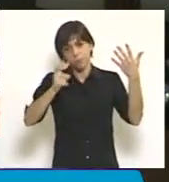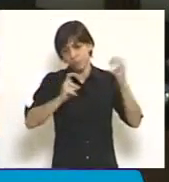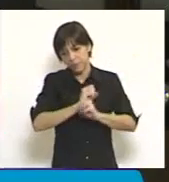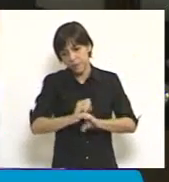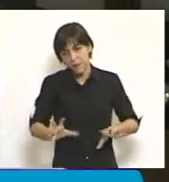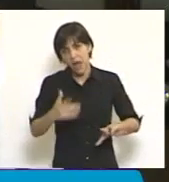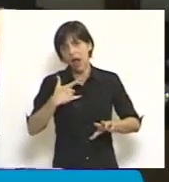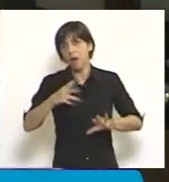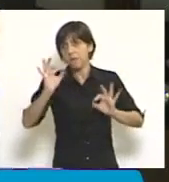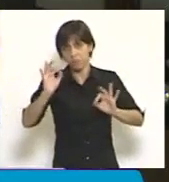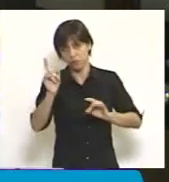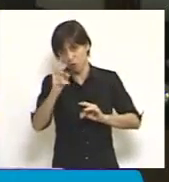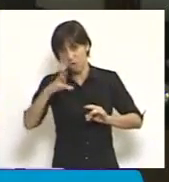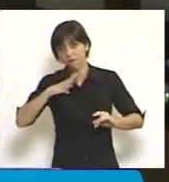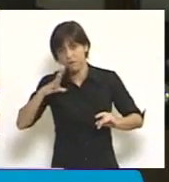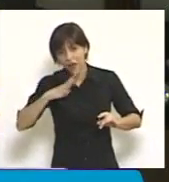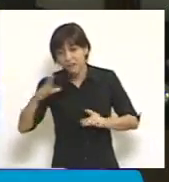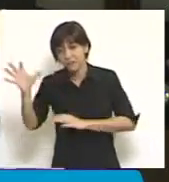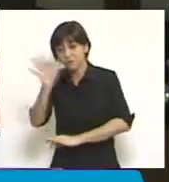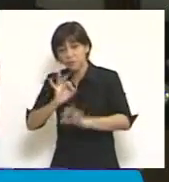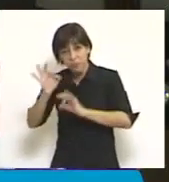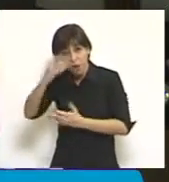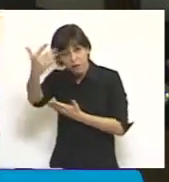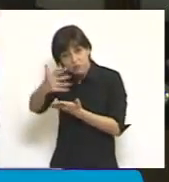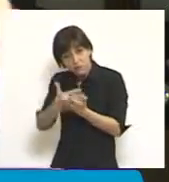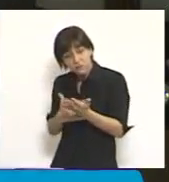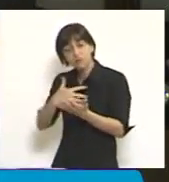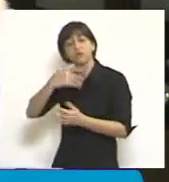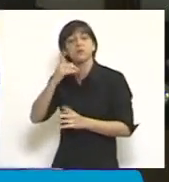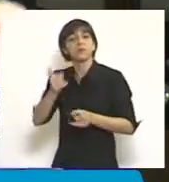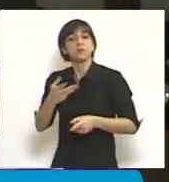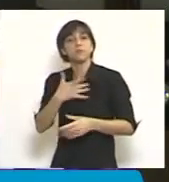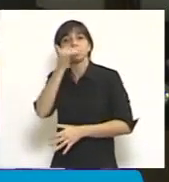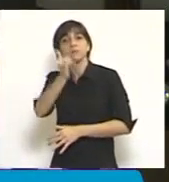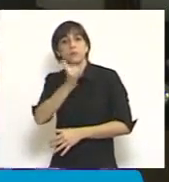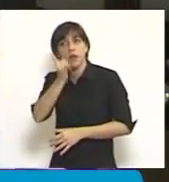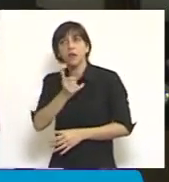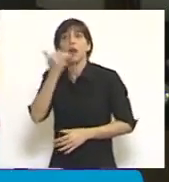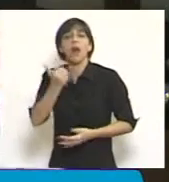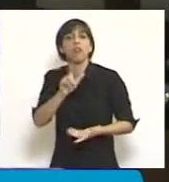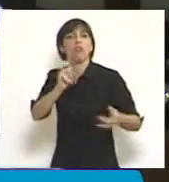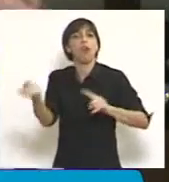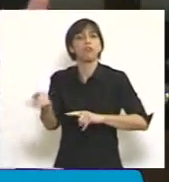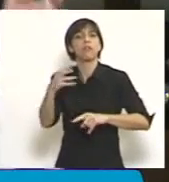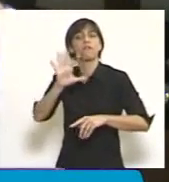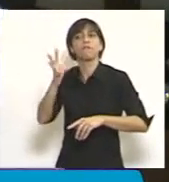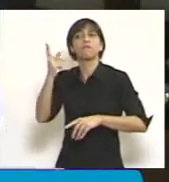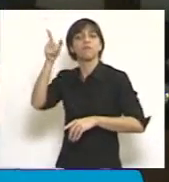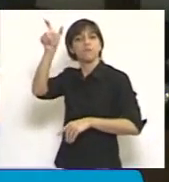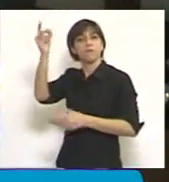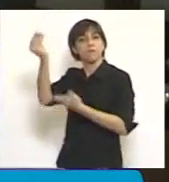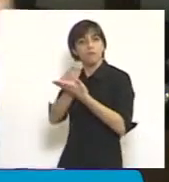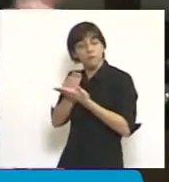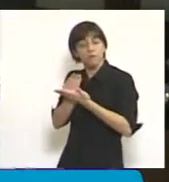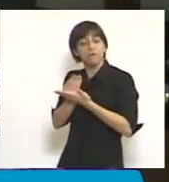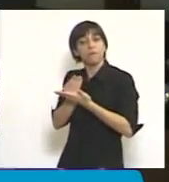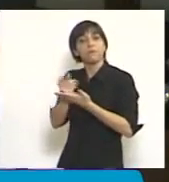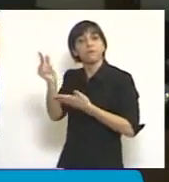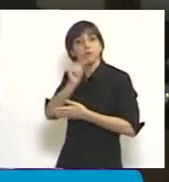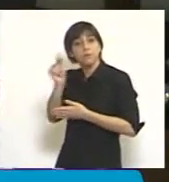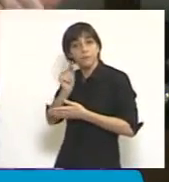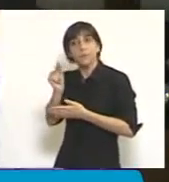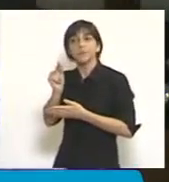Ejecutivo debe hacer la designación. Pero no terminan aquí los riesgos, las inconsistencias y